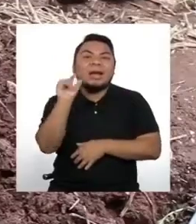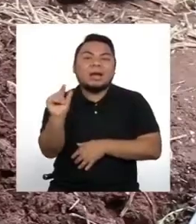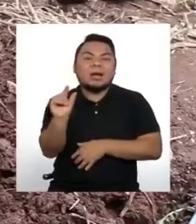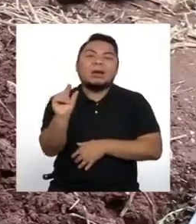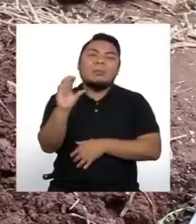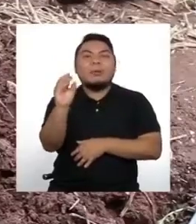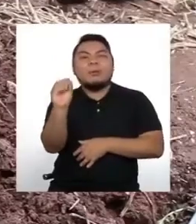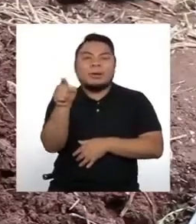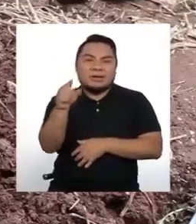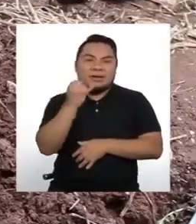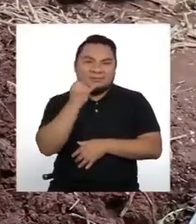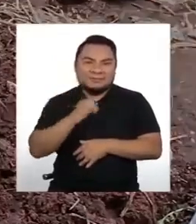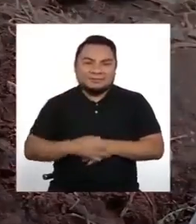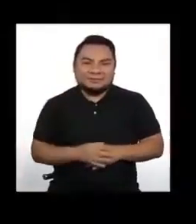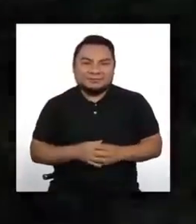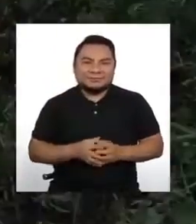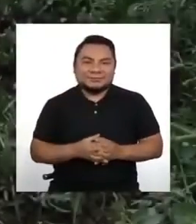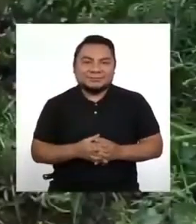voy a guardar.